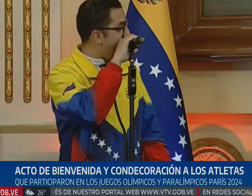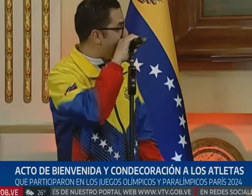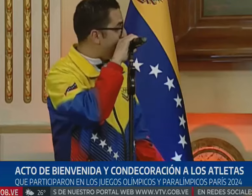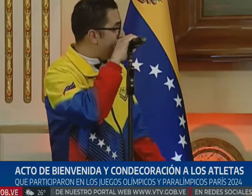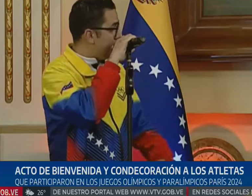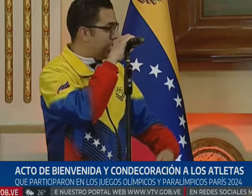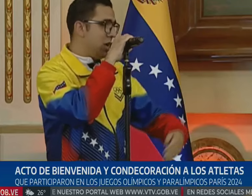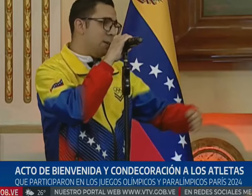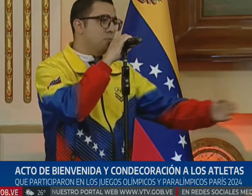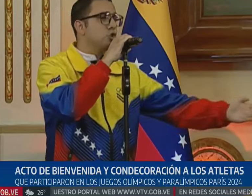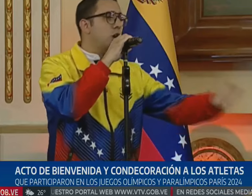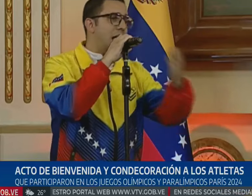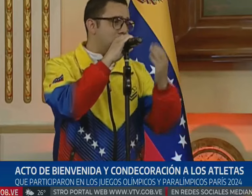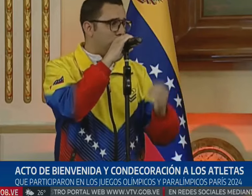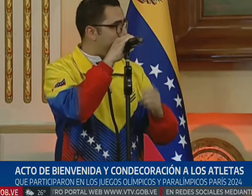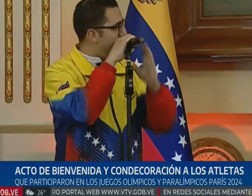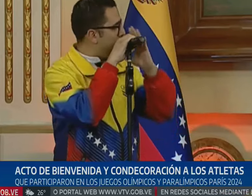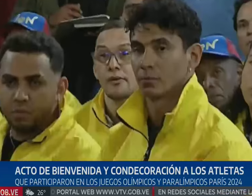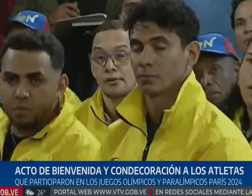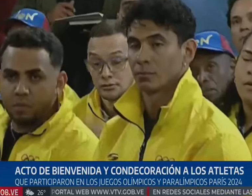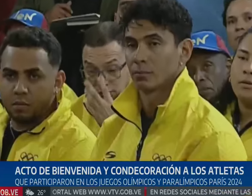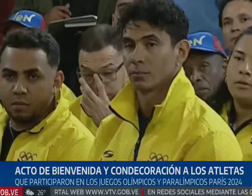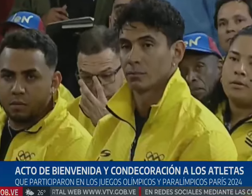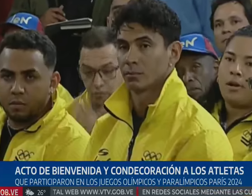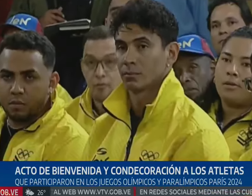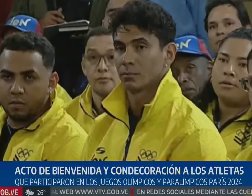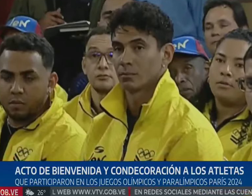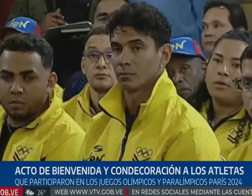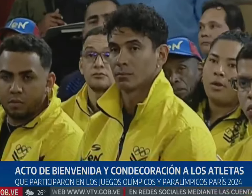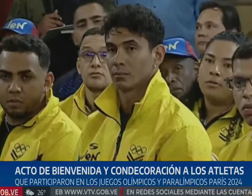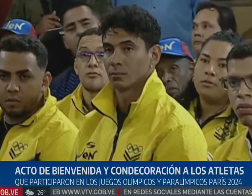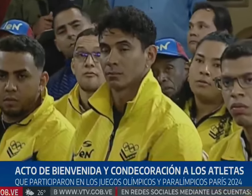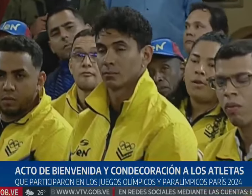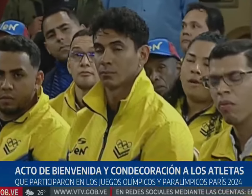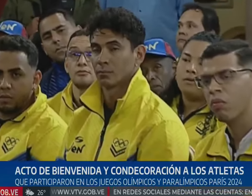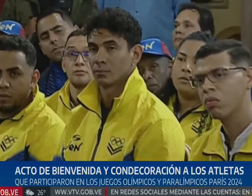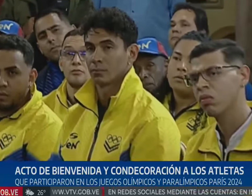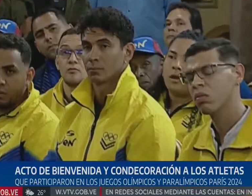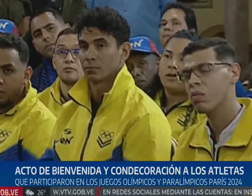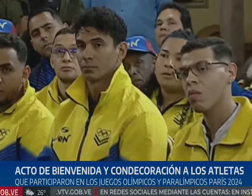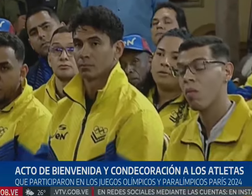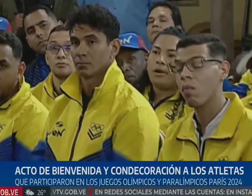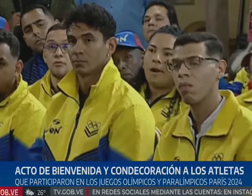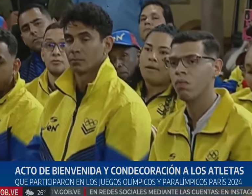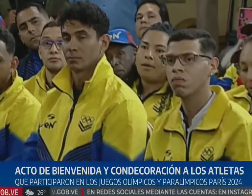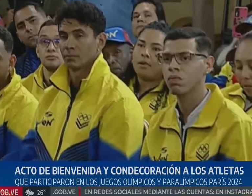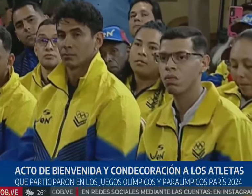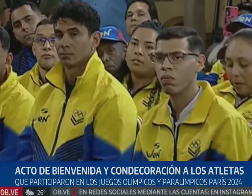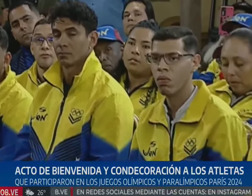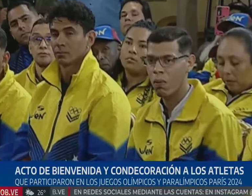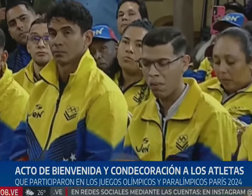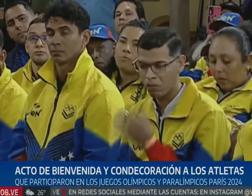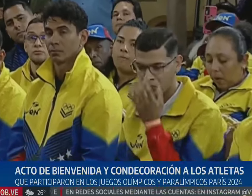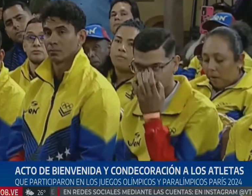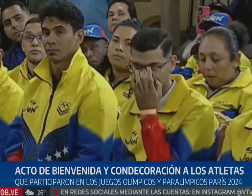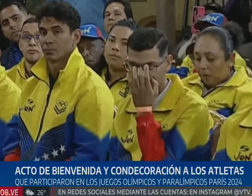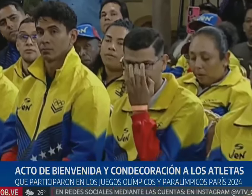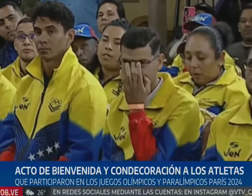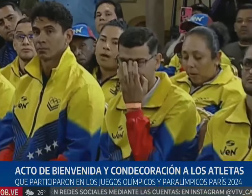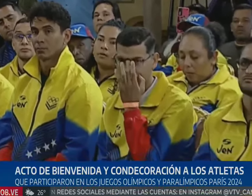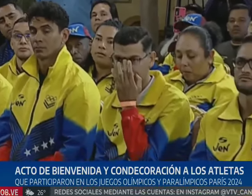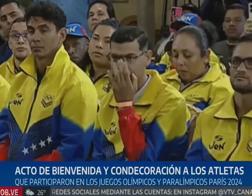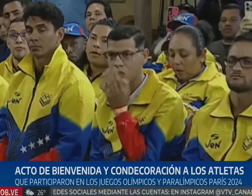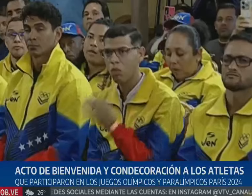atletas convencionales, que llevan muchos años preparándose, asimismo lo hicimos todas y todos con nuestros atletas paralímpicos. Decirle,